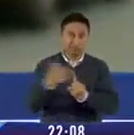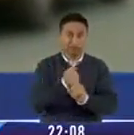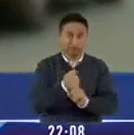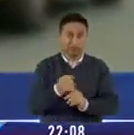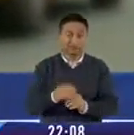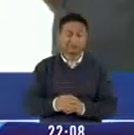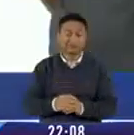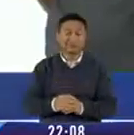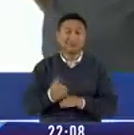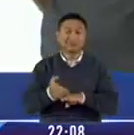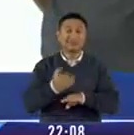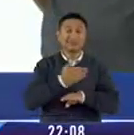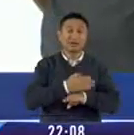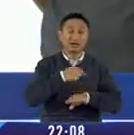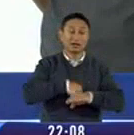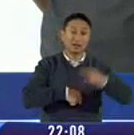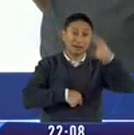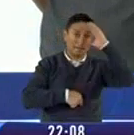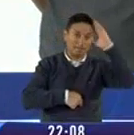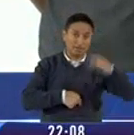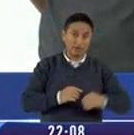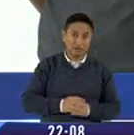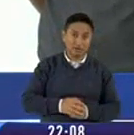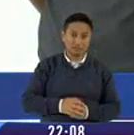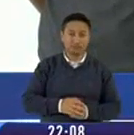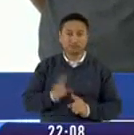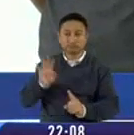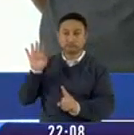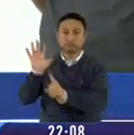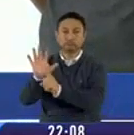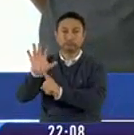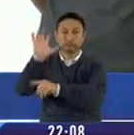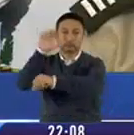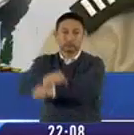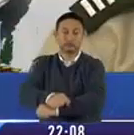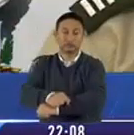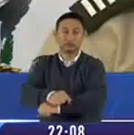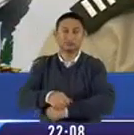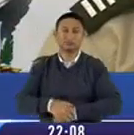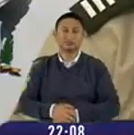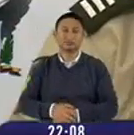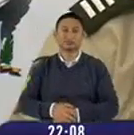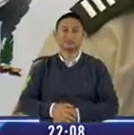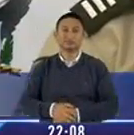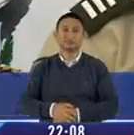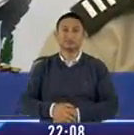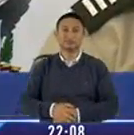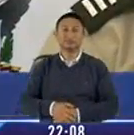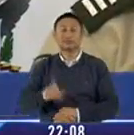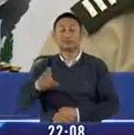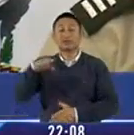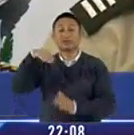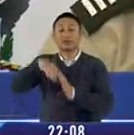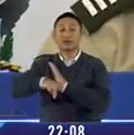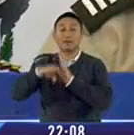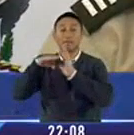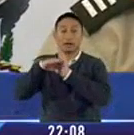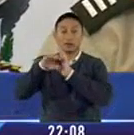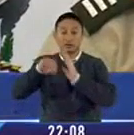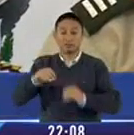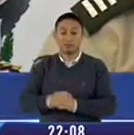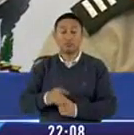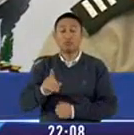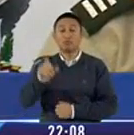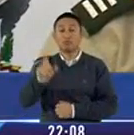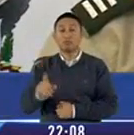antes que actúen, agentes de la policía judicial les pusieron contra el piso. En el interior de una de las entidades bancarias se encuentra ya uno